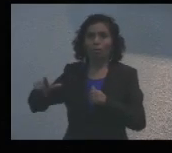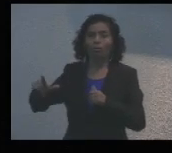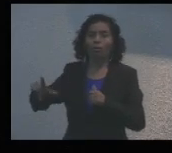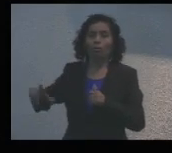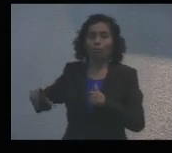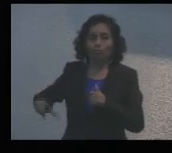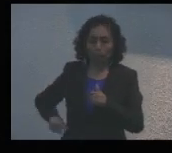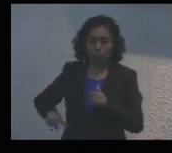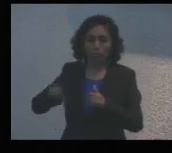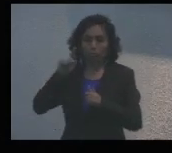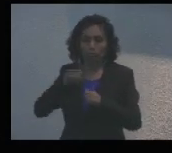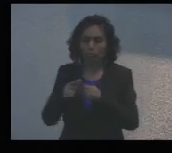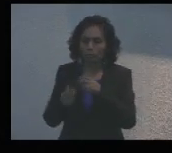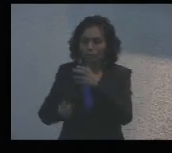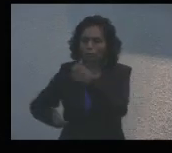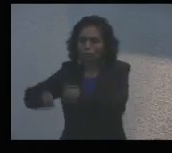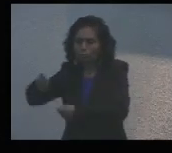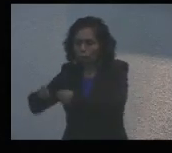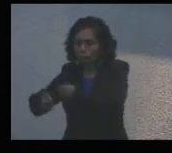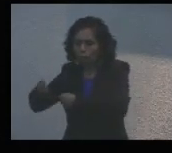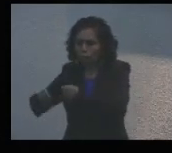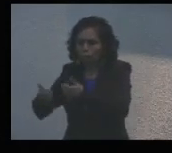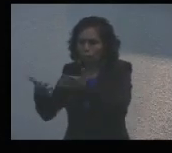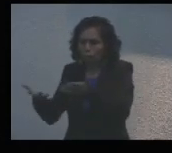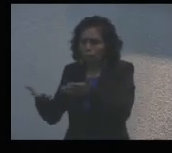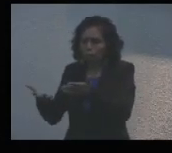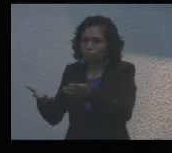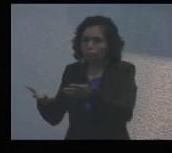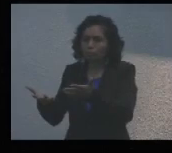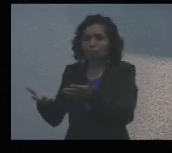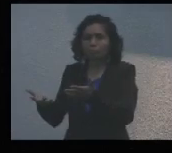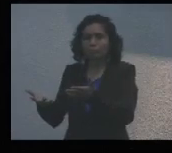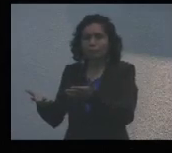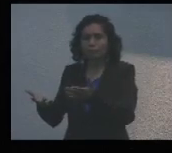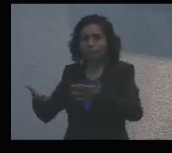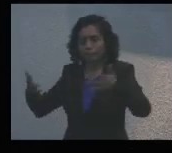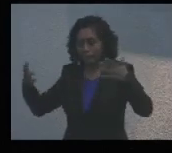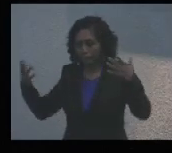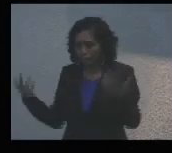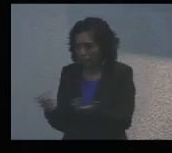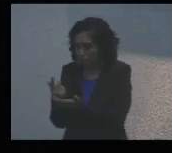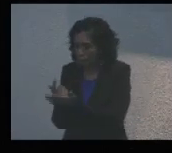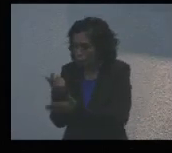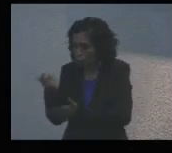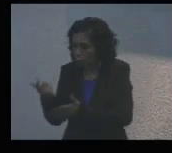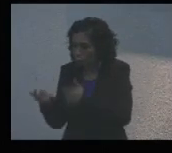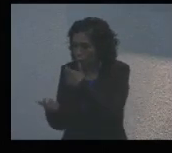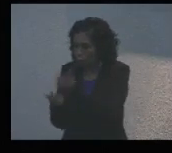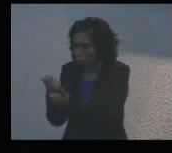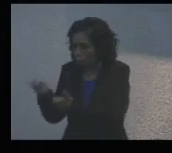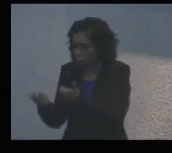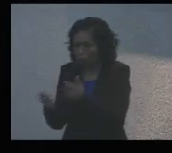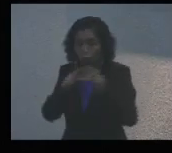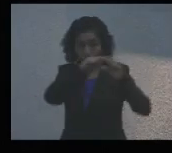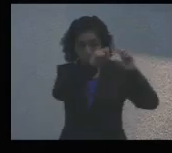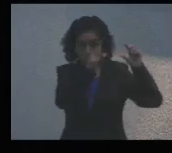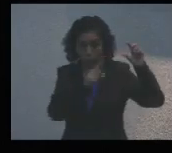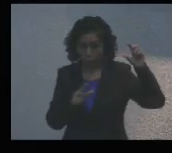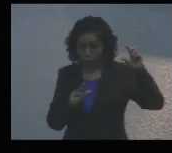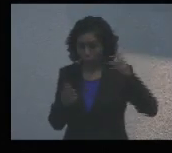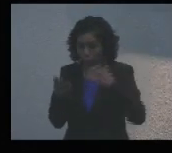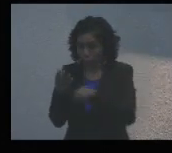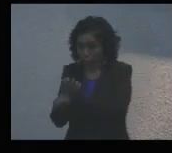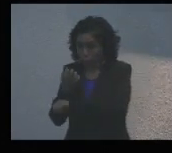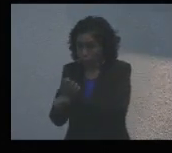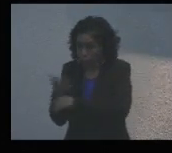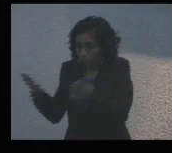imaginó, gestionó y obtuvo las voluntades y los recursos necesarios, tanto federales como locales,